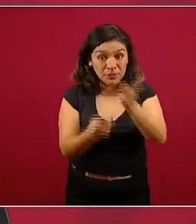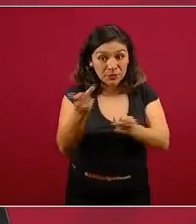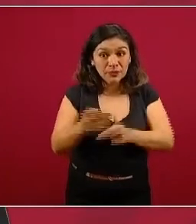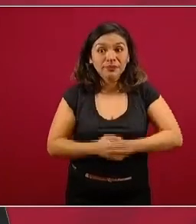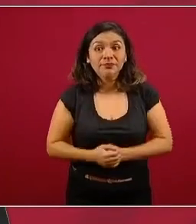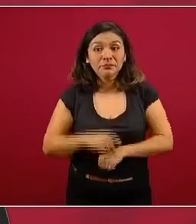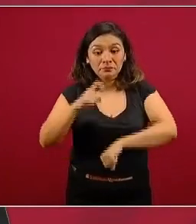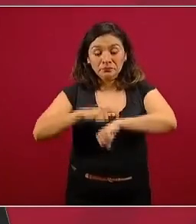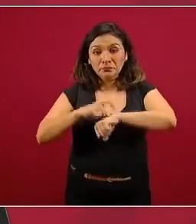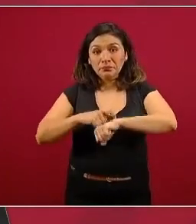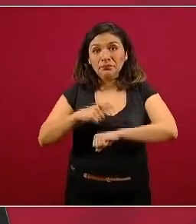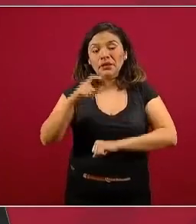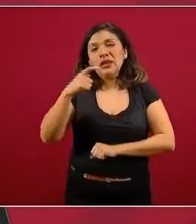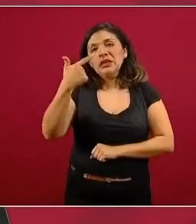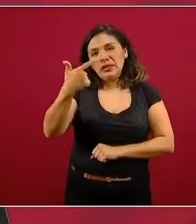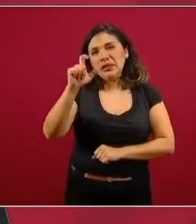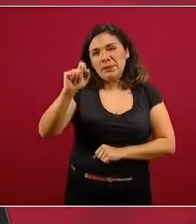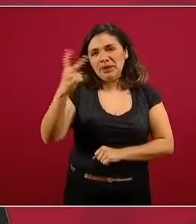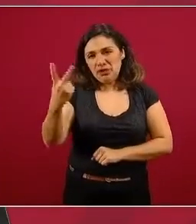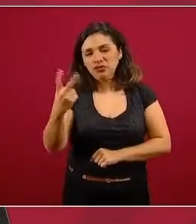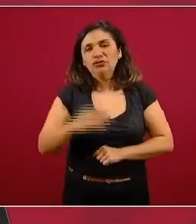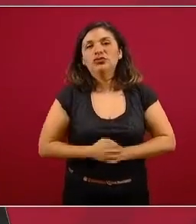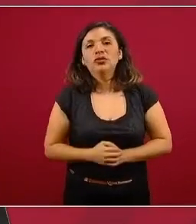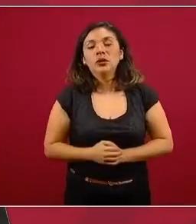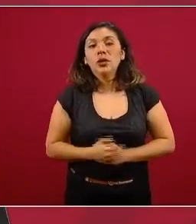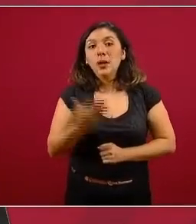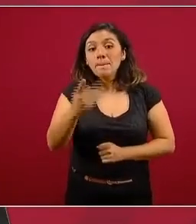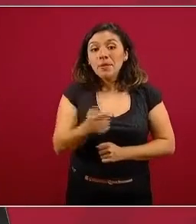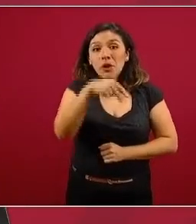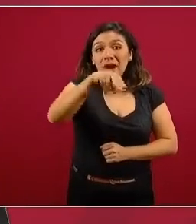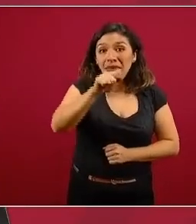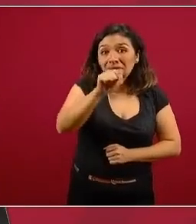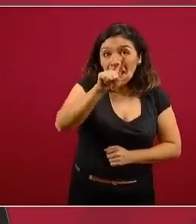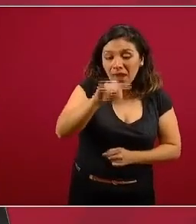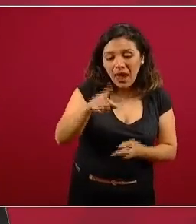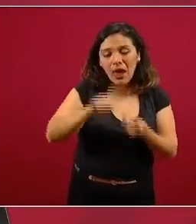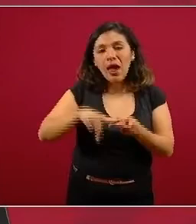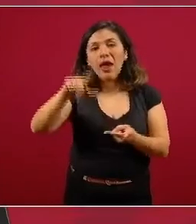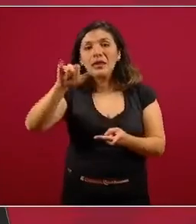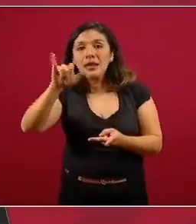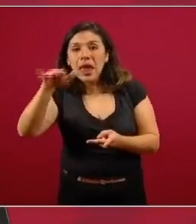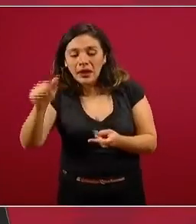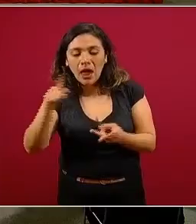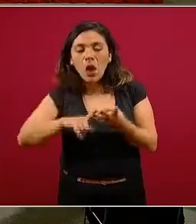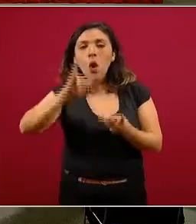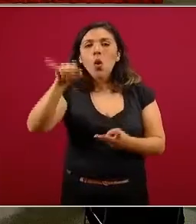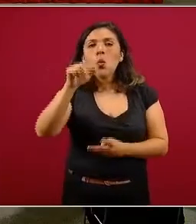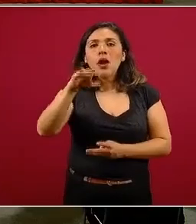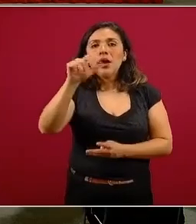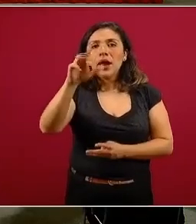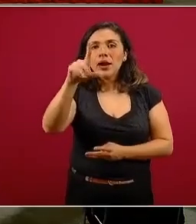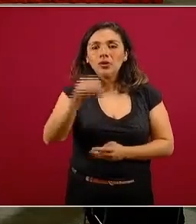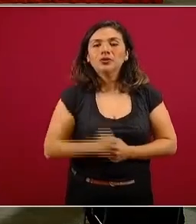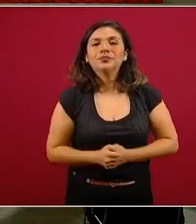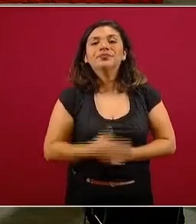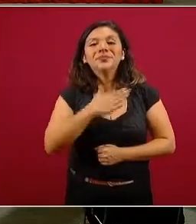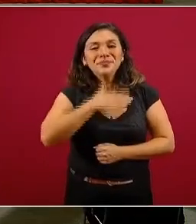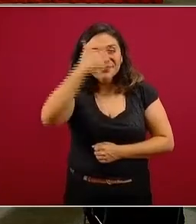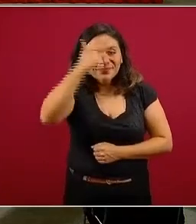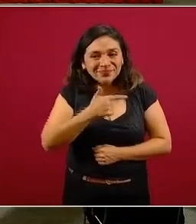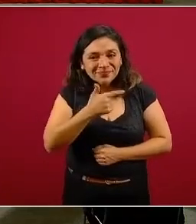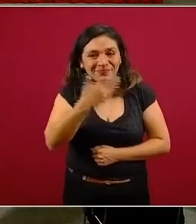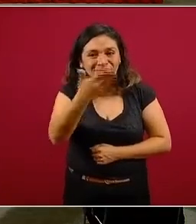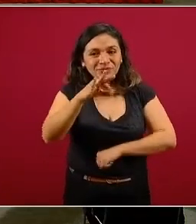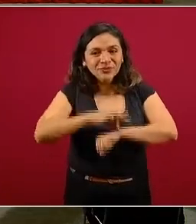de preguntas, son las 19:22. Natalia Vitela, Liliana Noble, Juan Carlos Machorro. Hola, buenas noches,